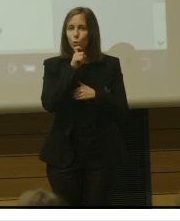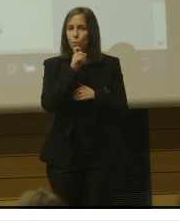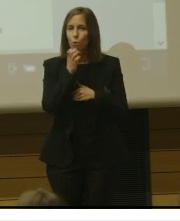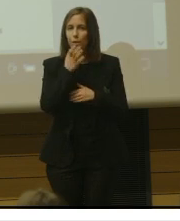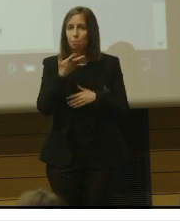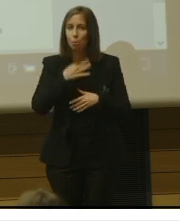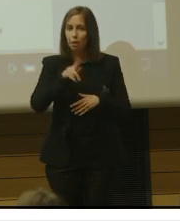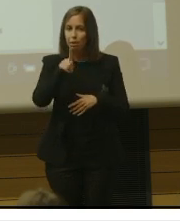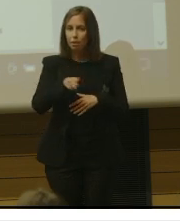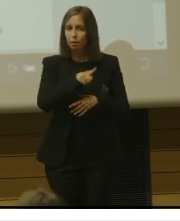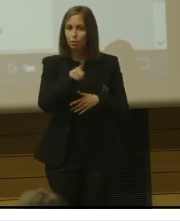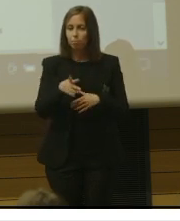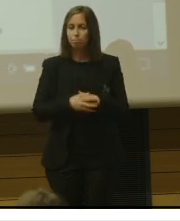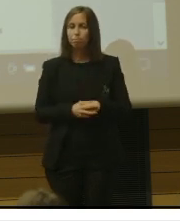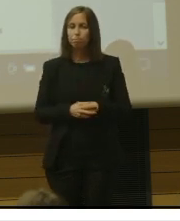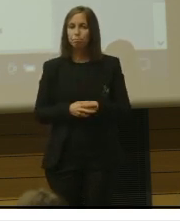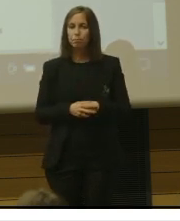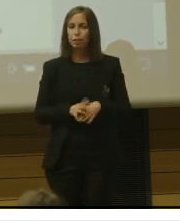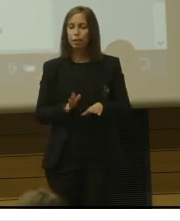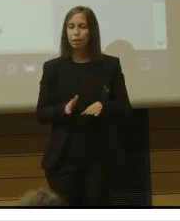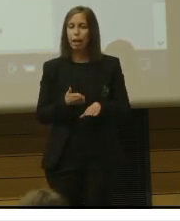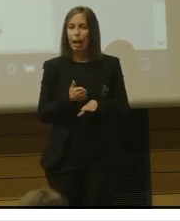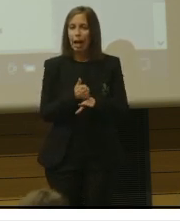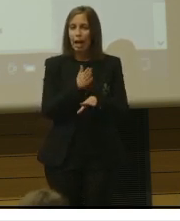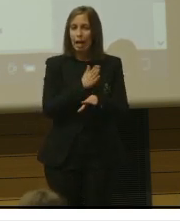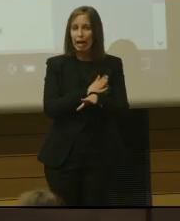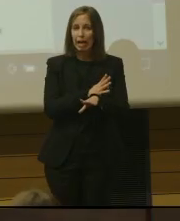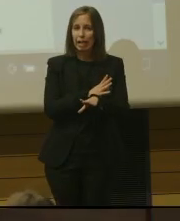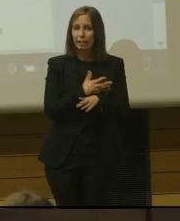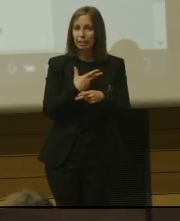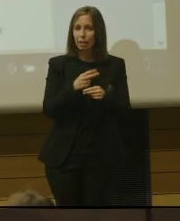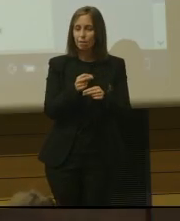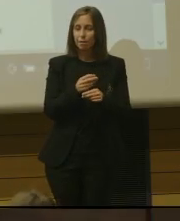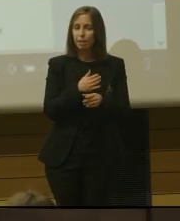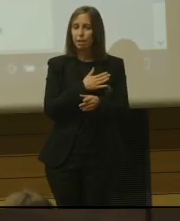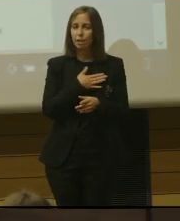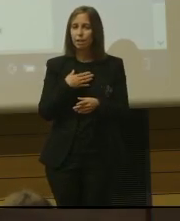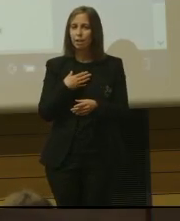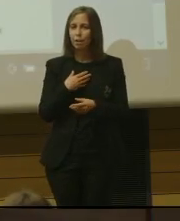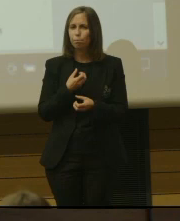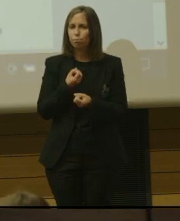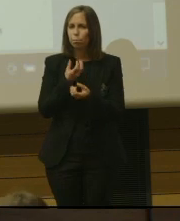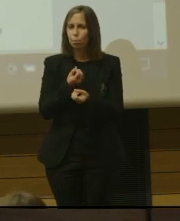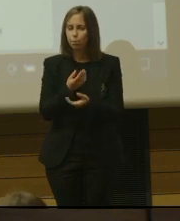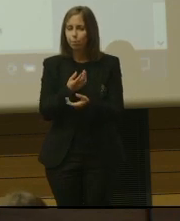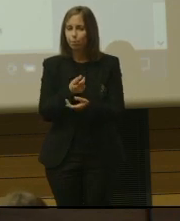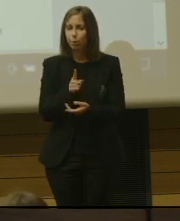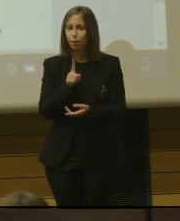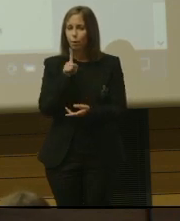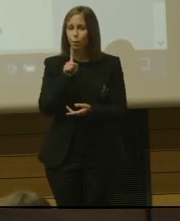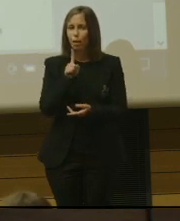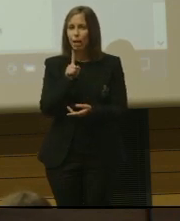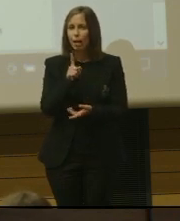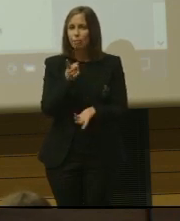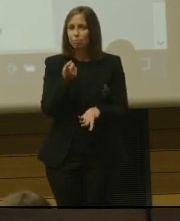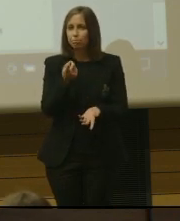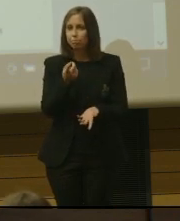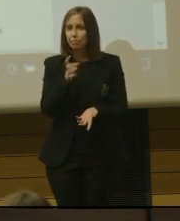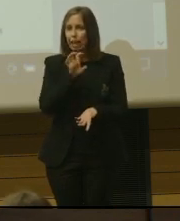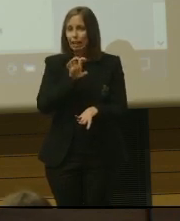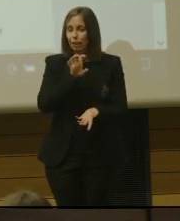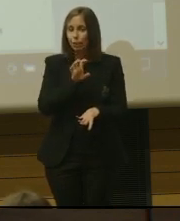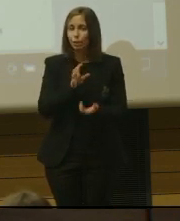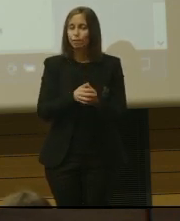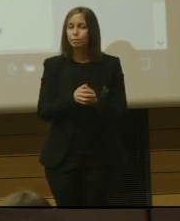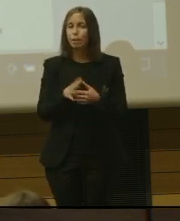viable. Así que, bueno. Sí, antes de terminar, quería comentarte, bueno, primero una anécdota, ¿no?, relacionado a lo